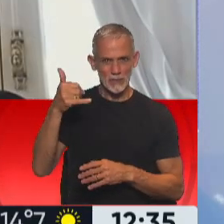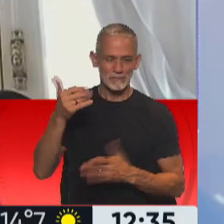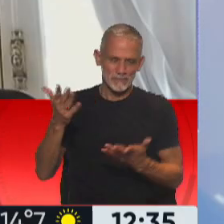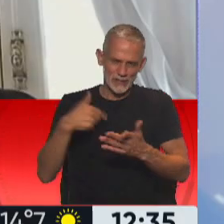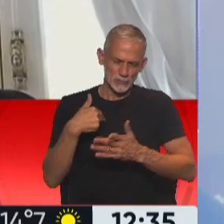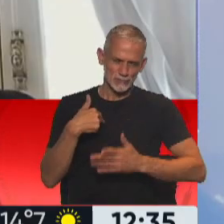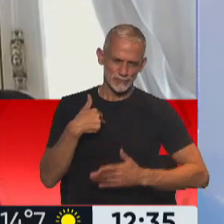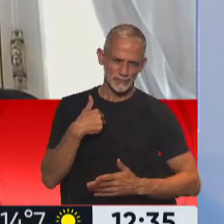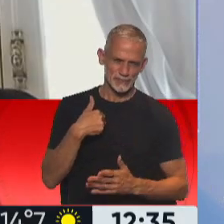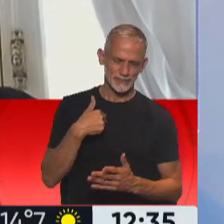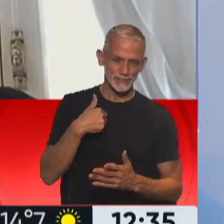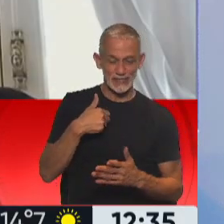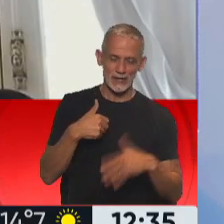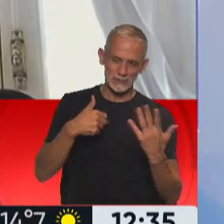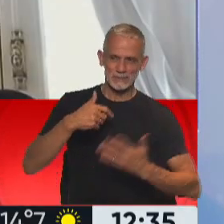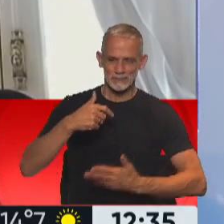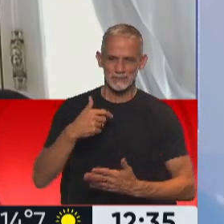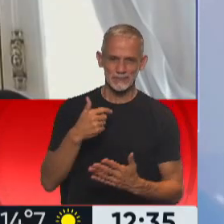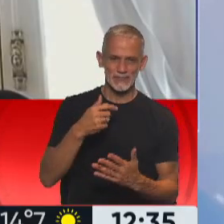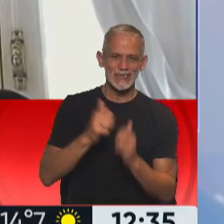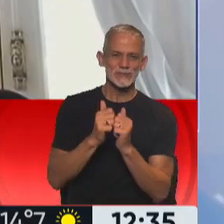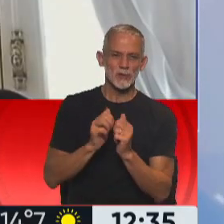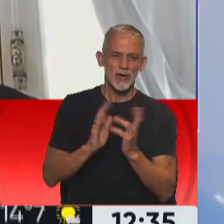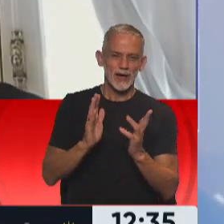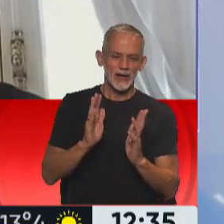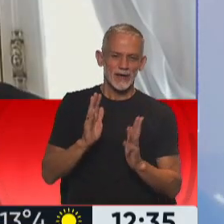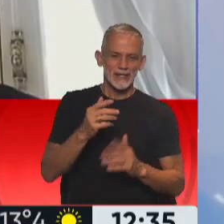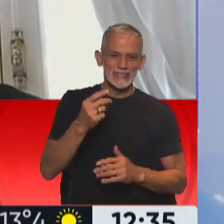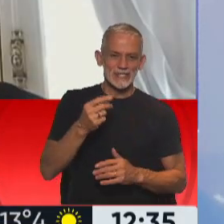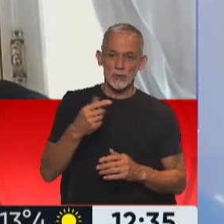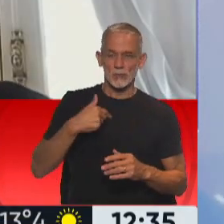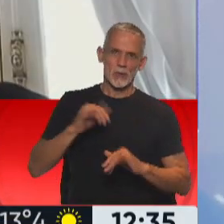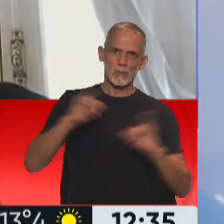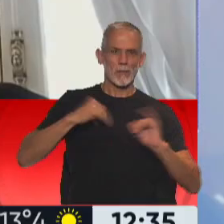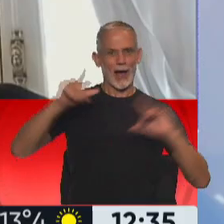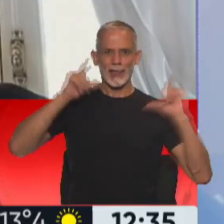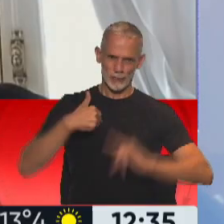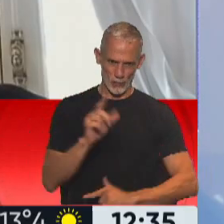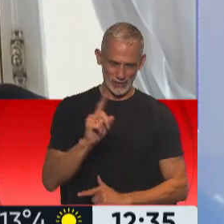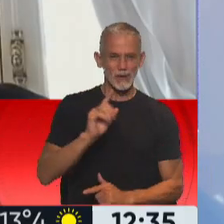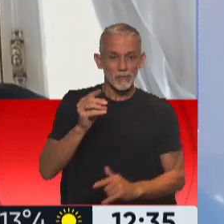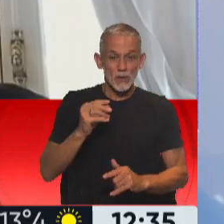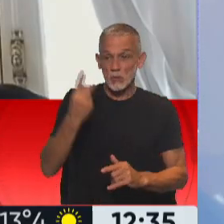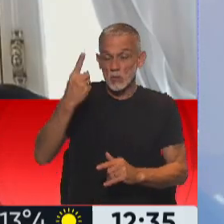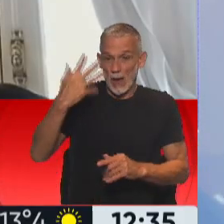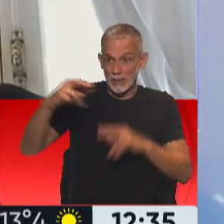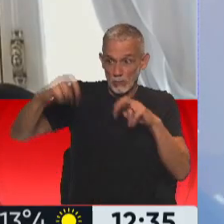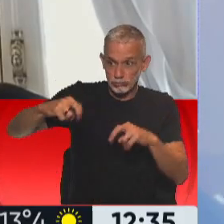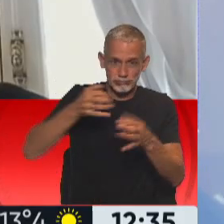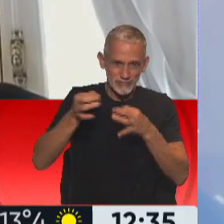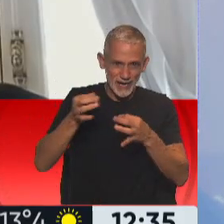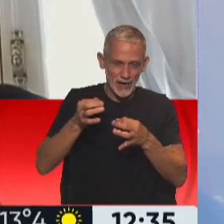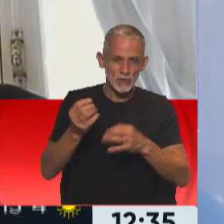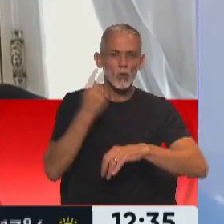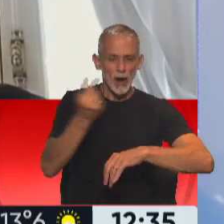Yo tengo un... no es sinceramente no para hacerme propaganda, pero una vez que estábamos charlando, ya llevábamos una